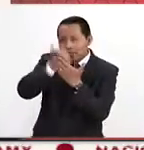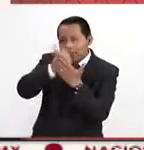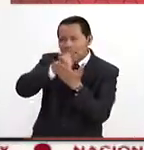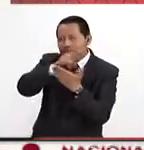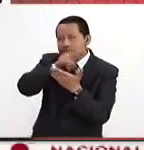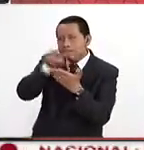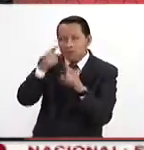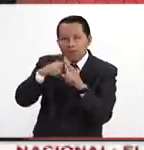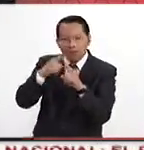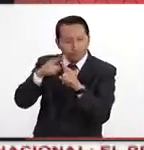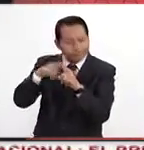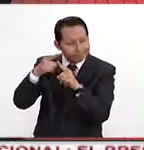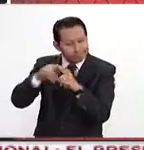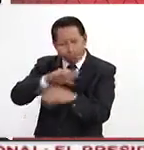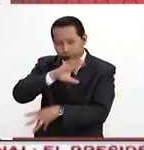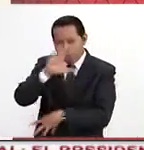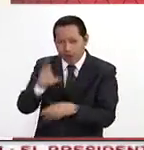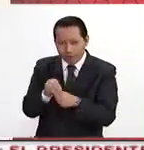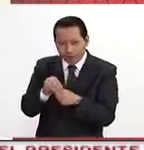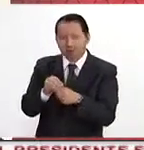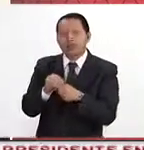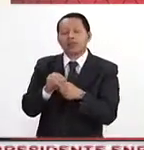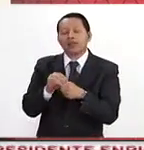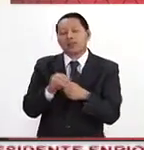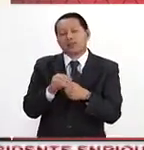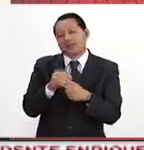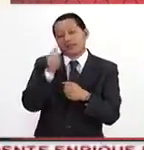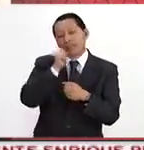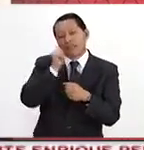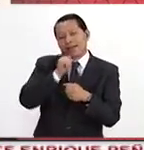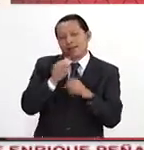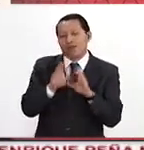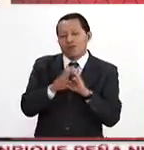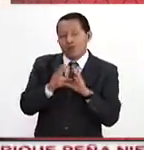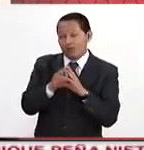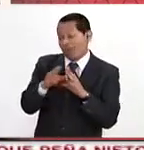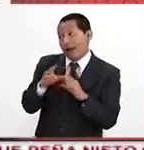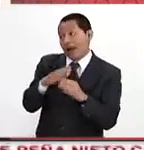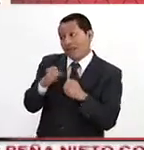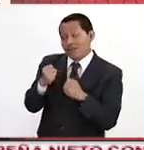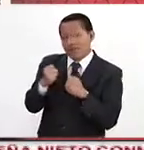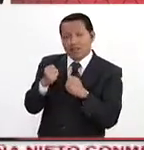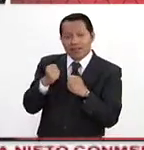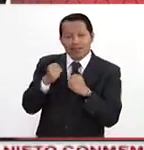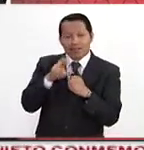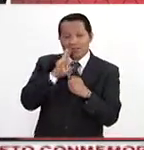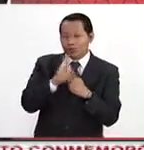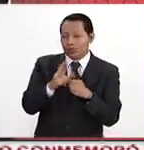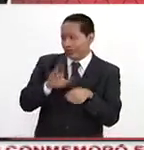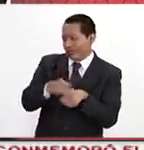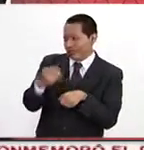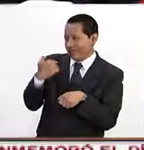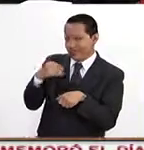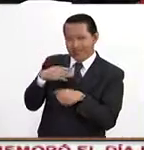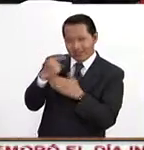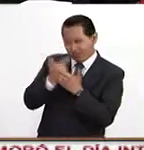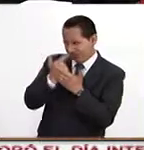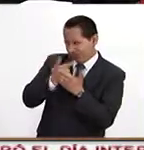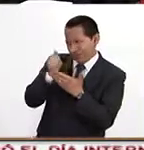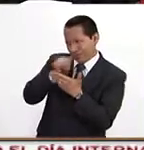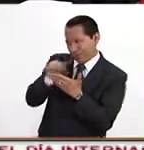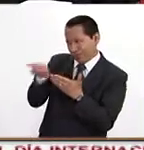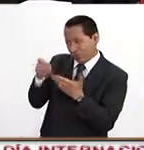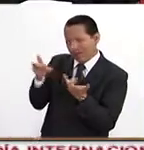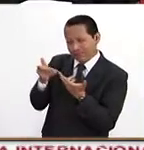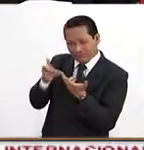pues y en fin todos los grandes resultados a partir de los muestreos de los estudios en este